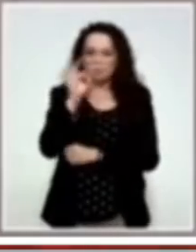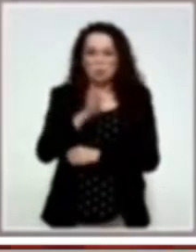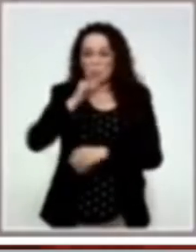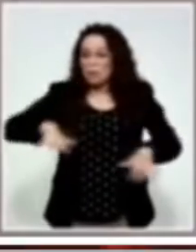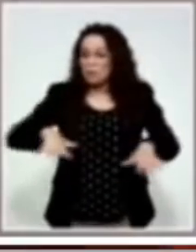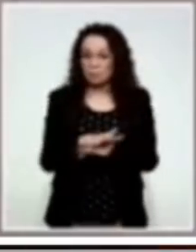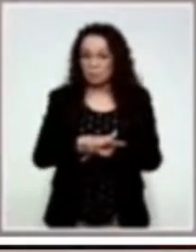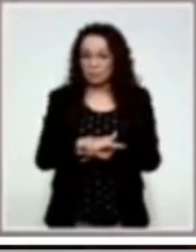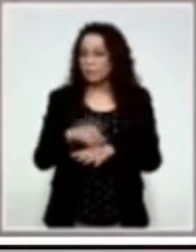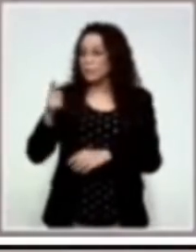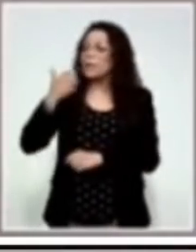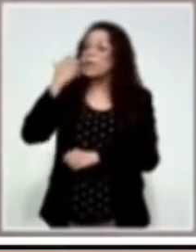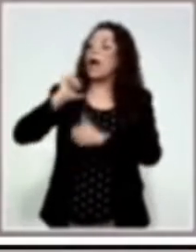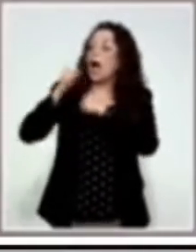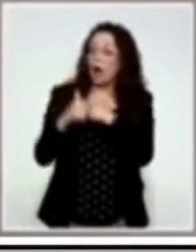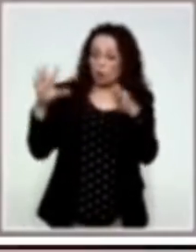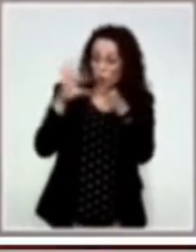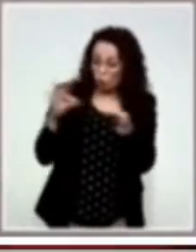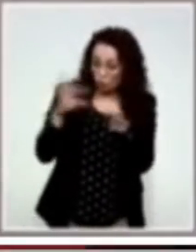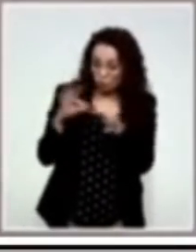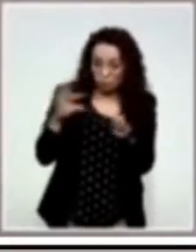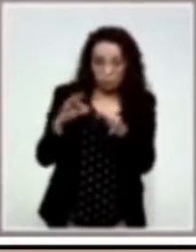Alcántara para aclarar que su voto era